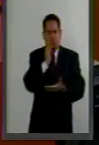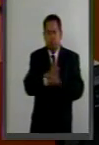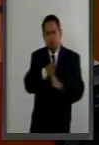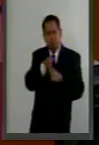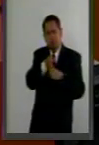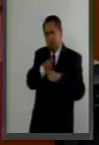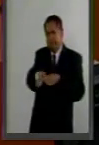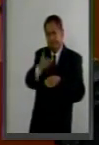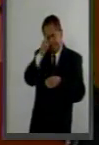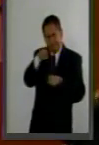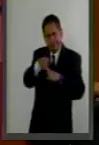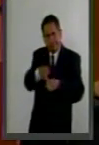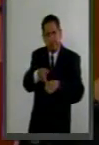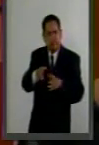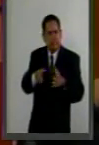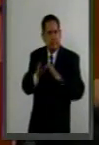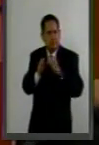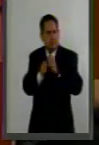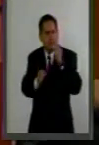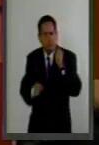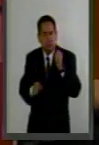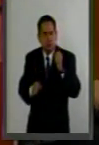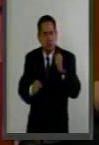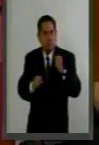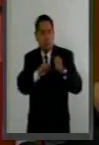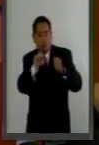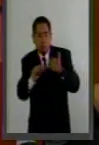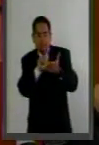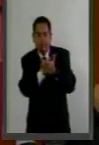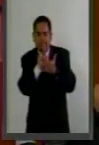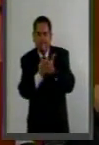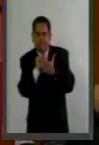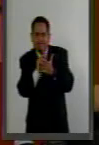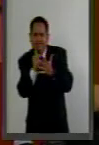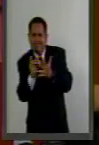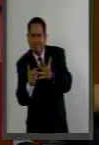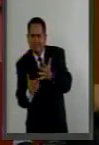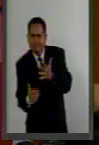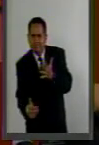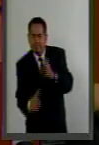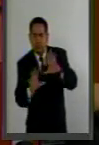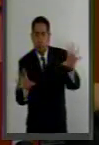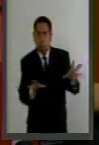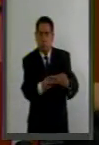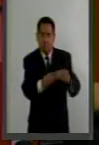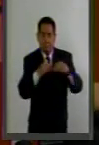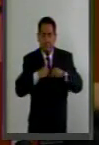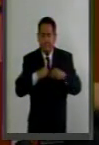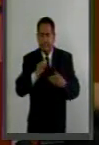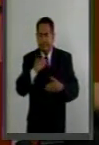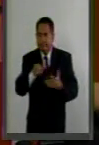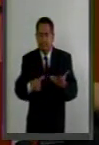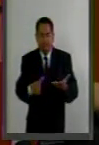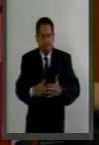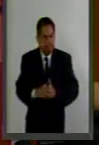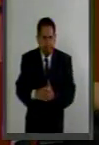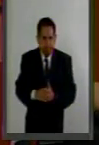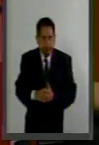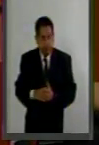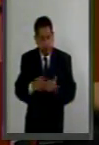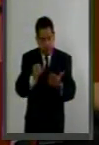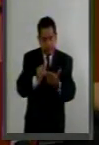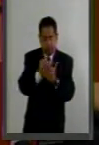encomendada con la suficiente eficacia y eficiencia que son deseables. Las decisiones